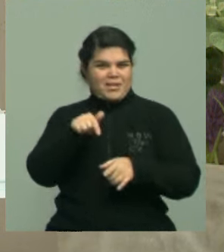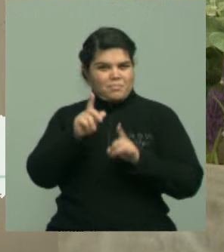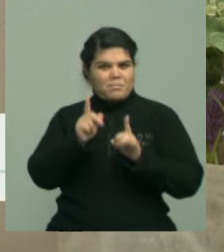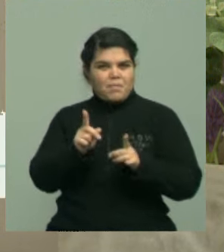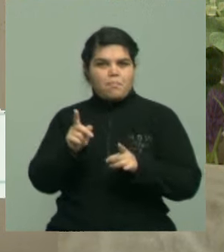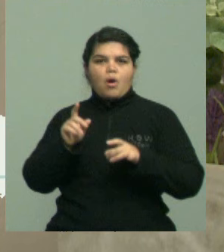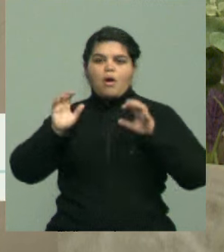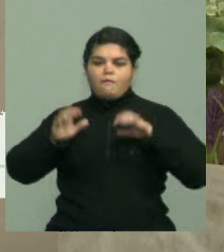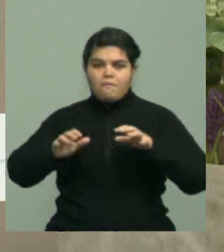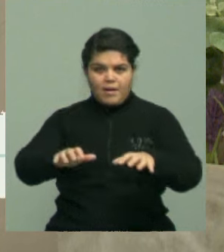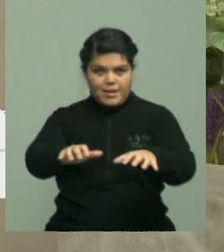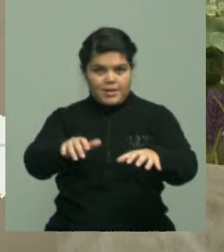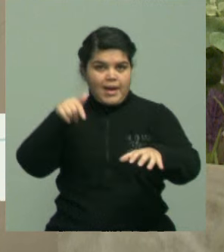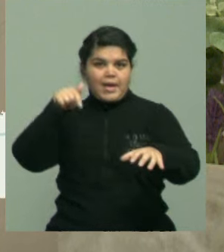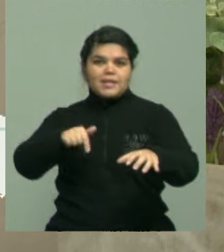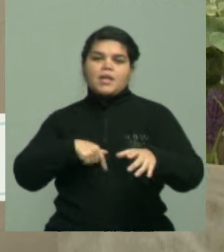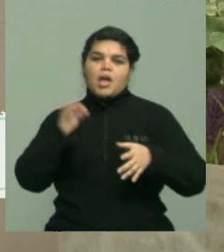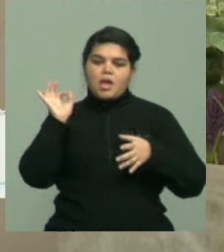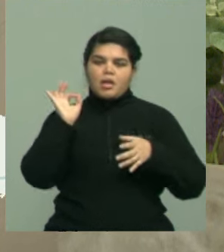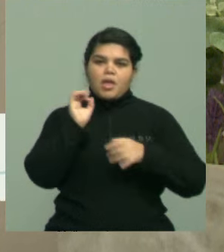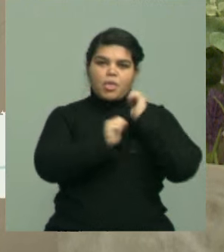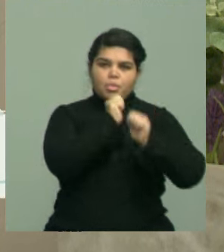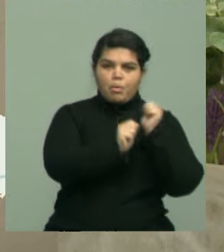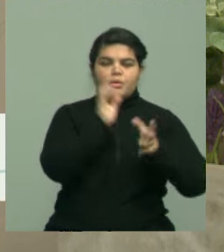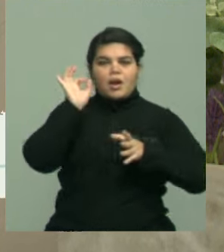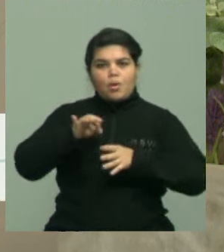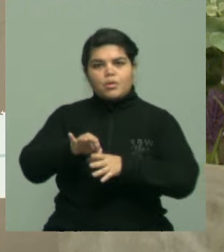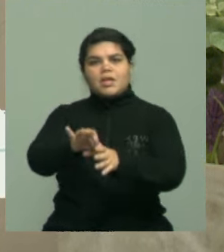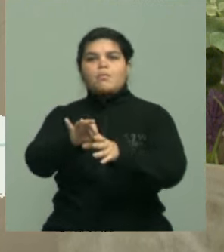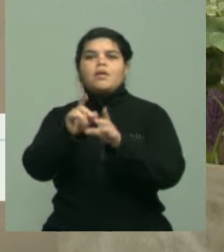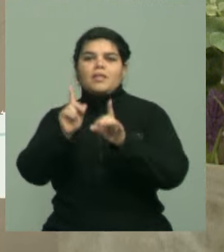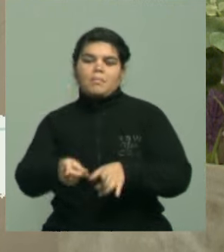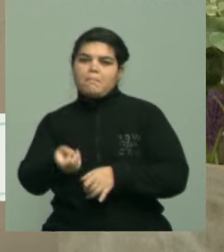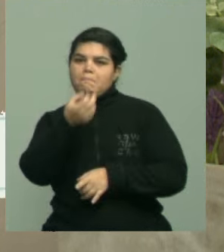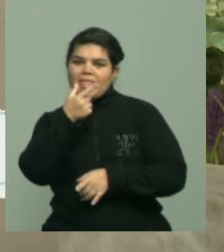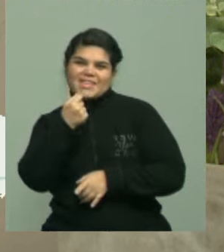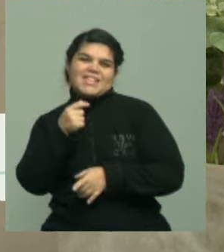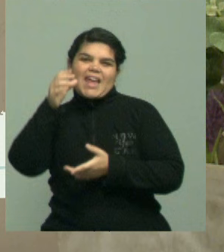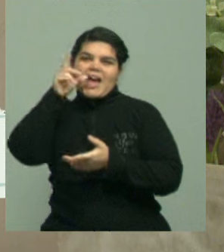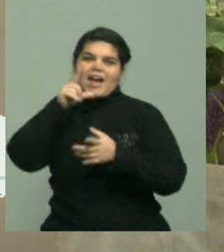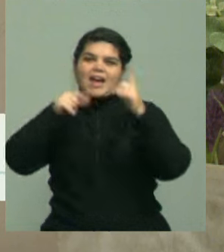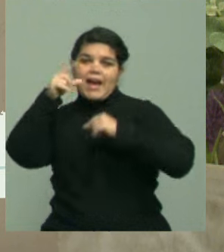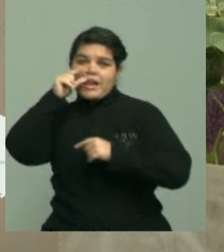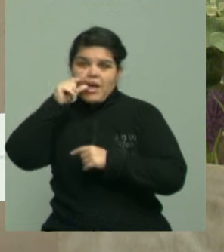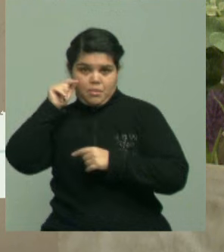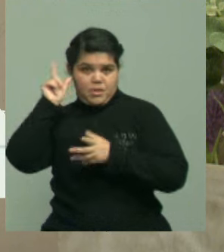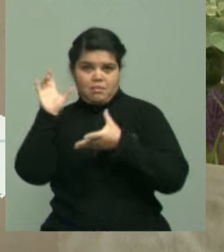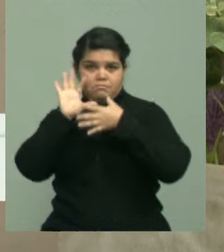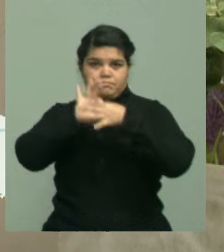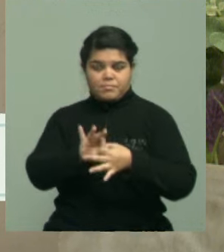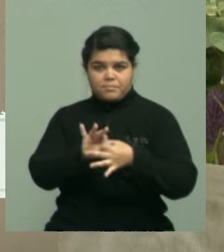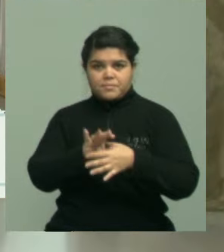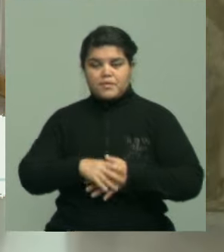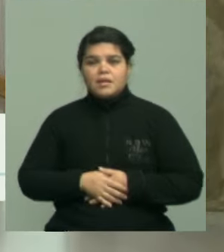esta expo de la industria del cultivo y también la medicina del cannabis. Y está bueno esto que hacías referencia a vos de